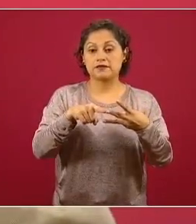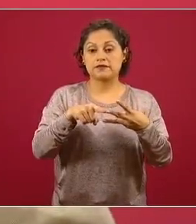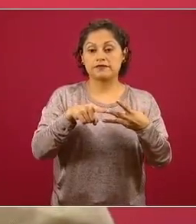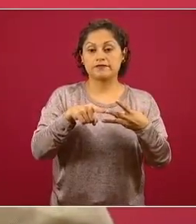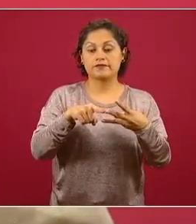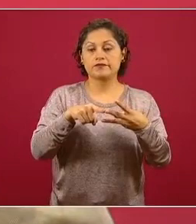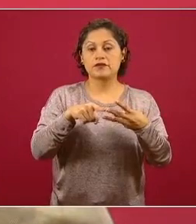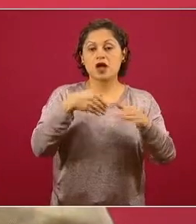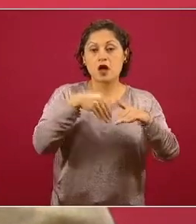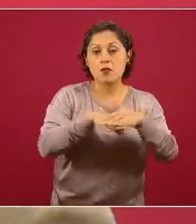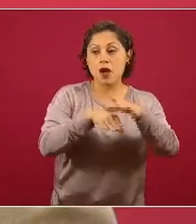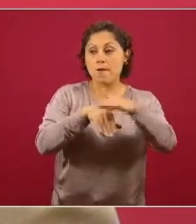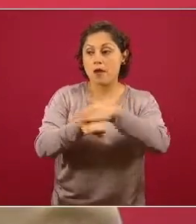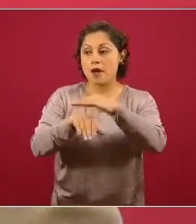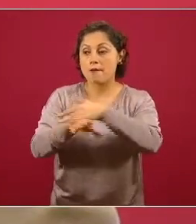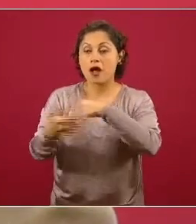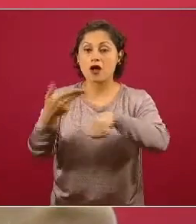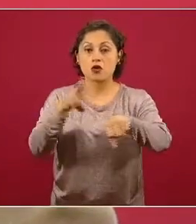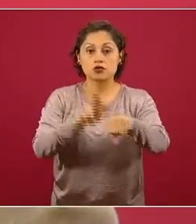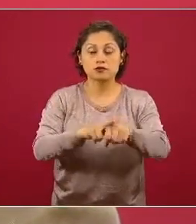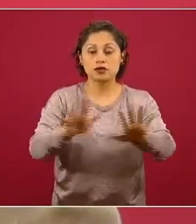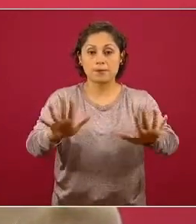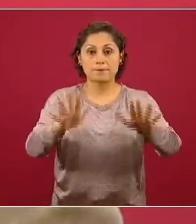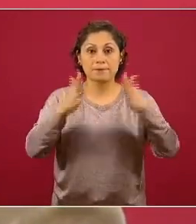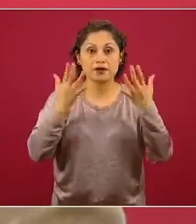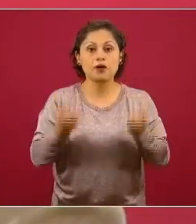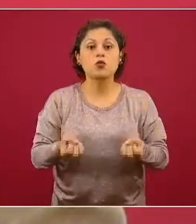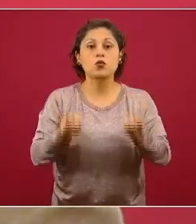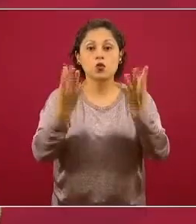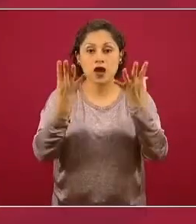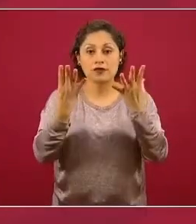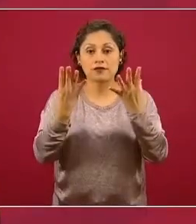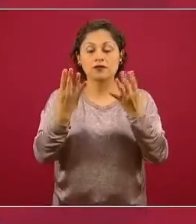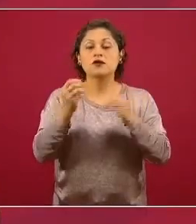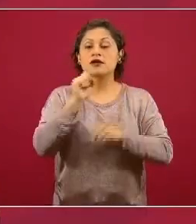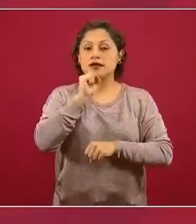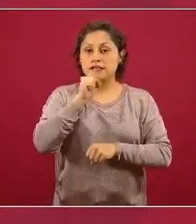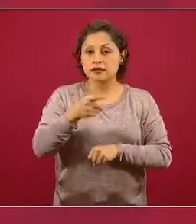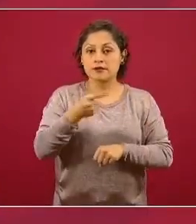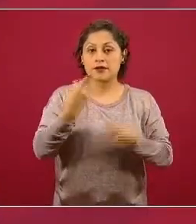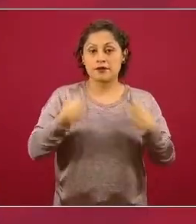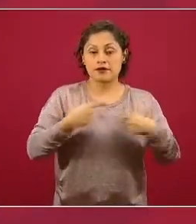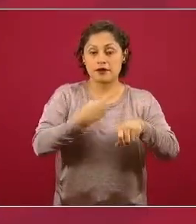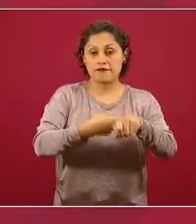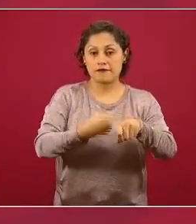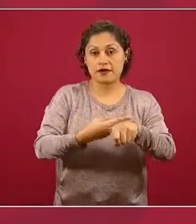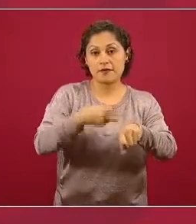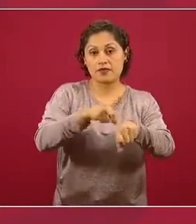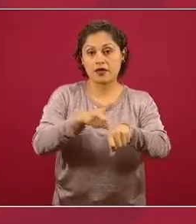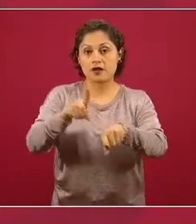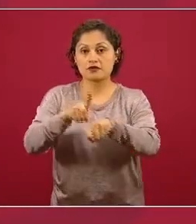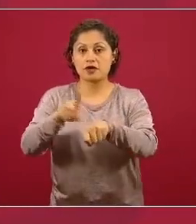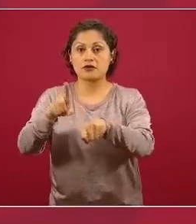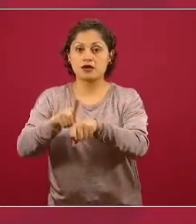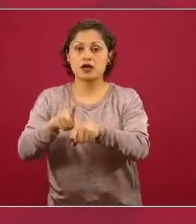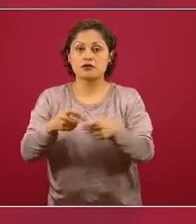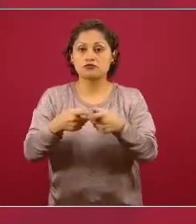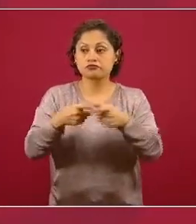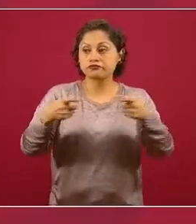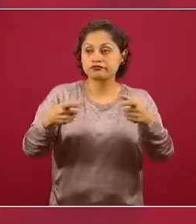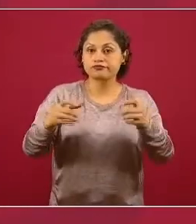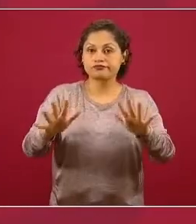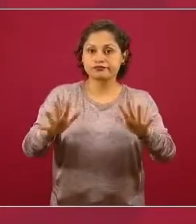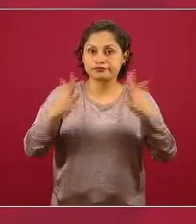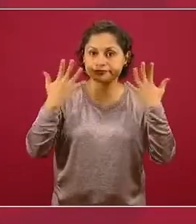las hospitalizaciones y la velocidad a que cambian los casos diarios. Y esa no se